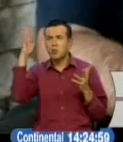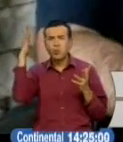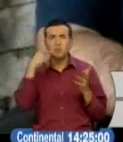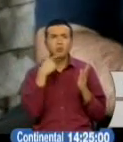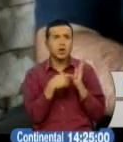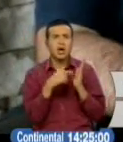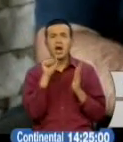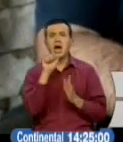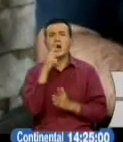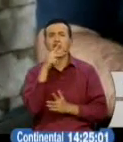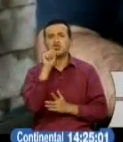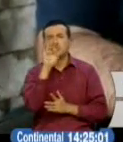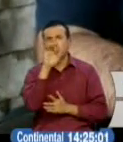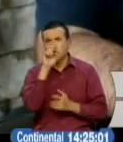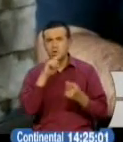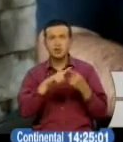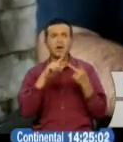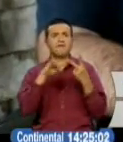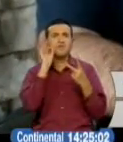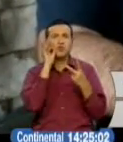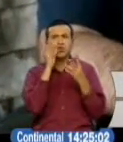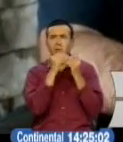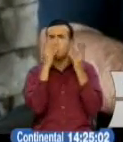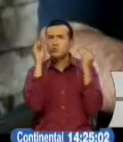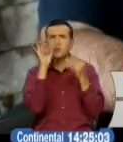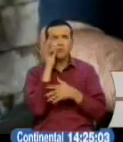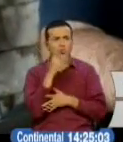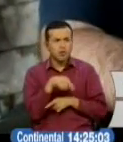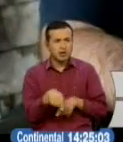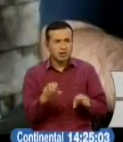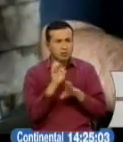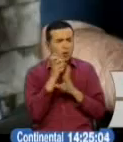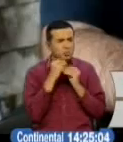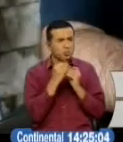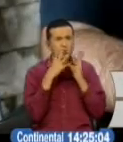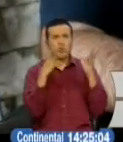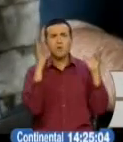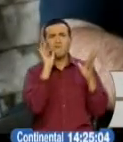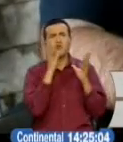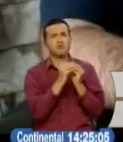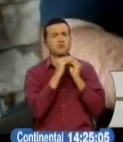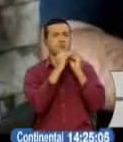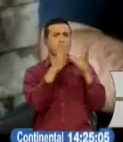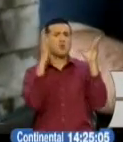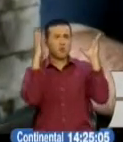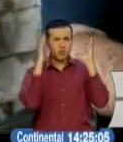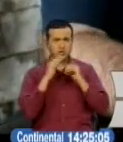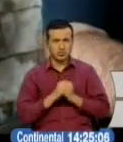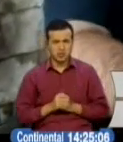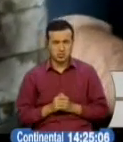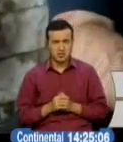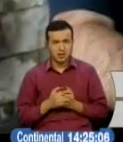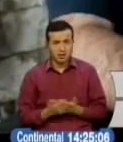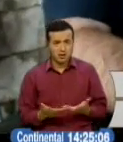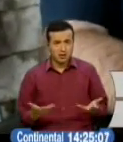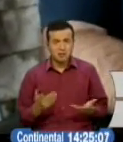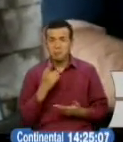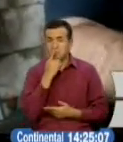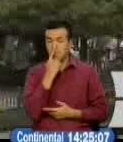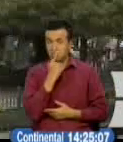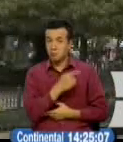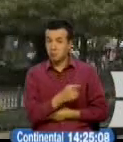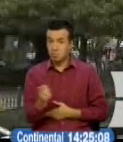como achote, la fruta, central, todas las frutas, ¿no? O sea, hay una abundancia de fruta brutal y eso es algo muy